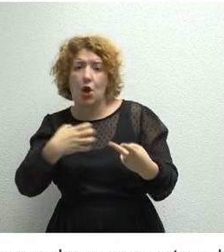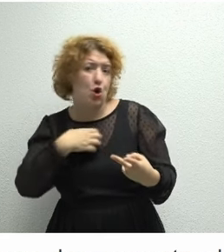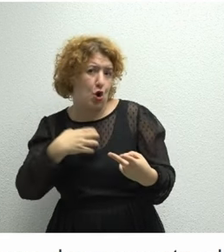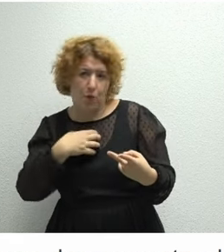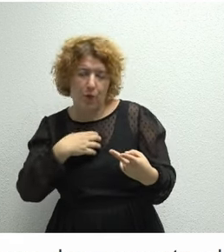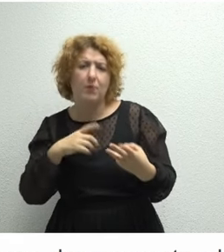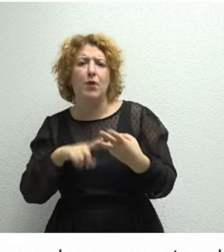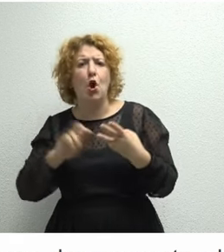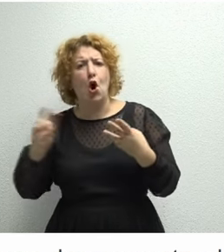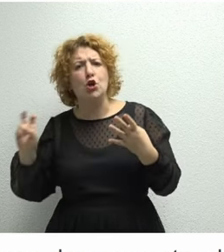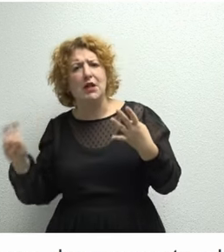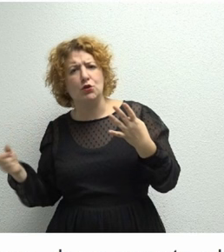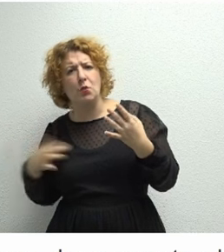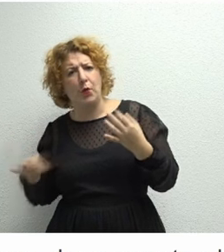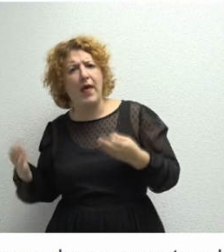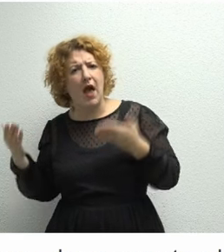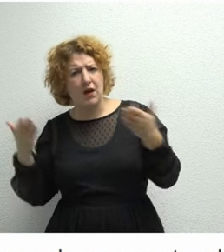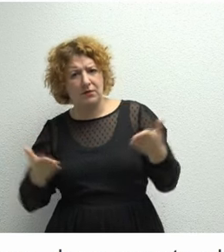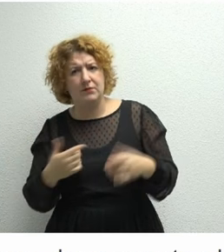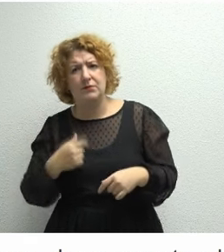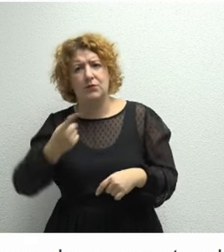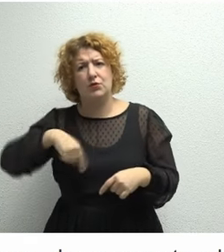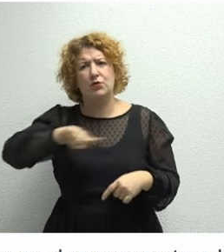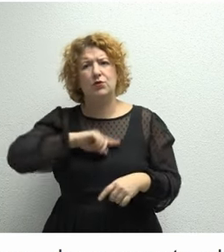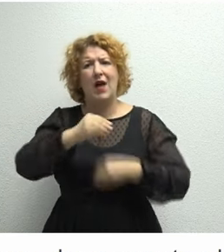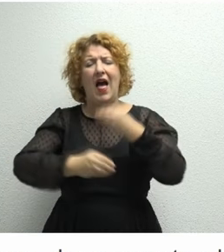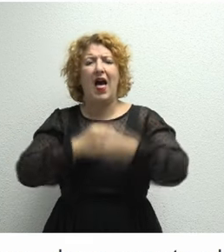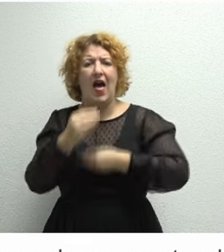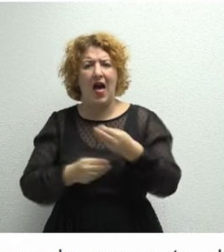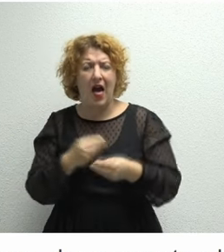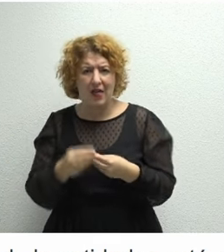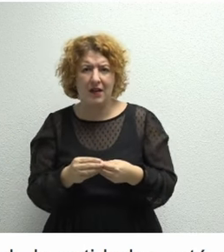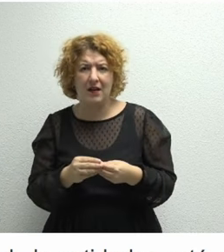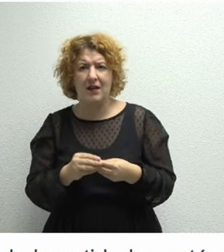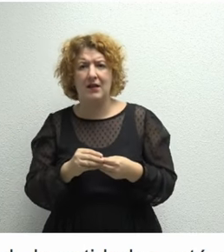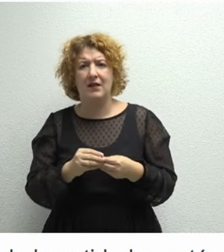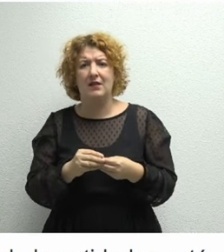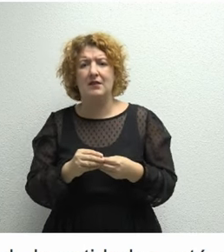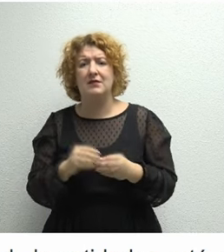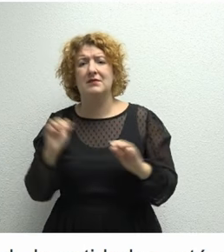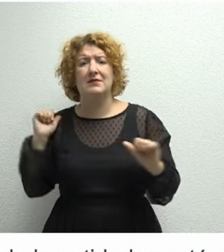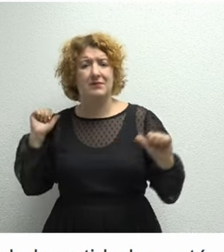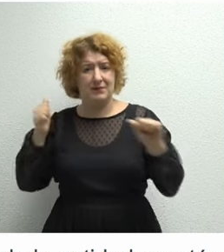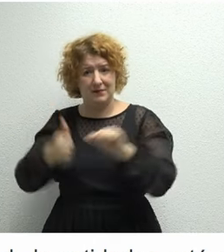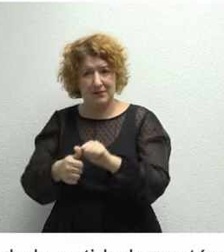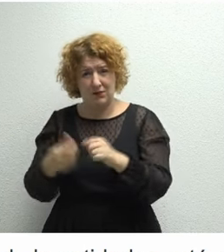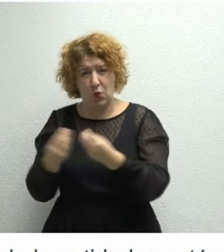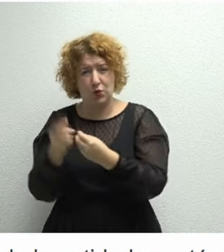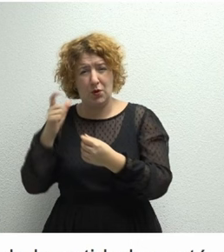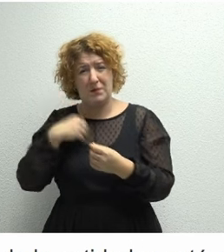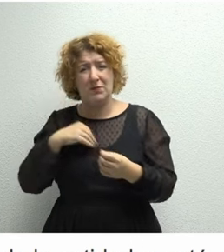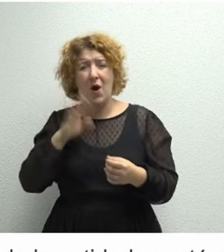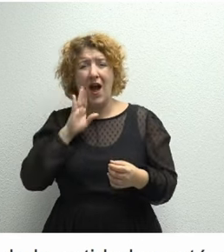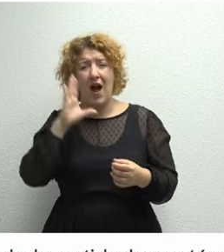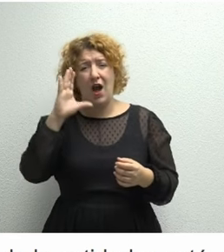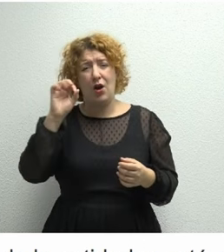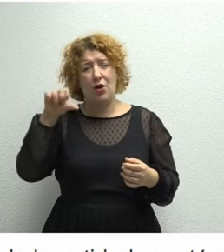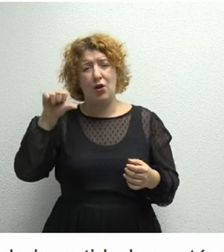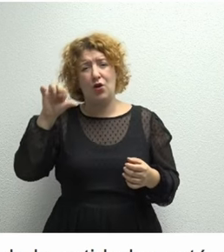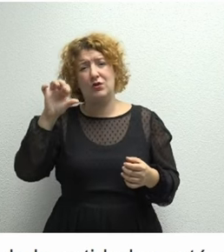podemos hacer muchas otras cosas yo voy a contar un poquito lo que hemos estado haciendo con constanza en este tiempo y seguro que